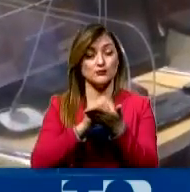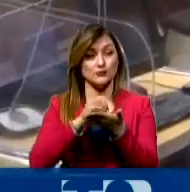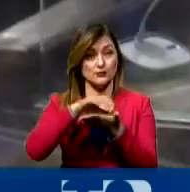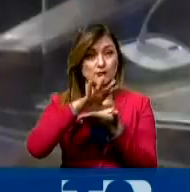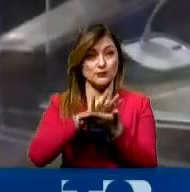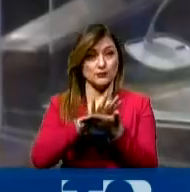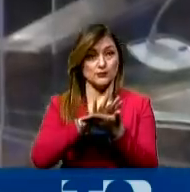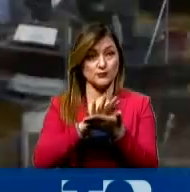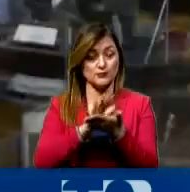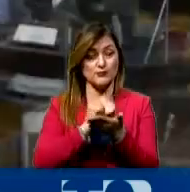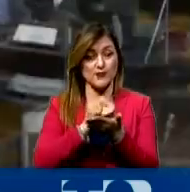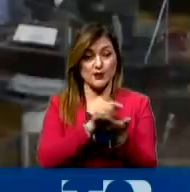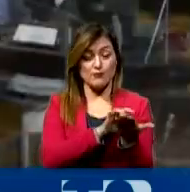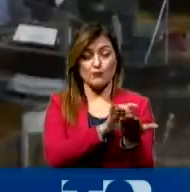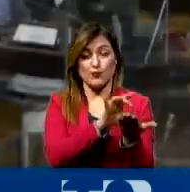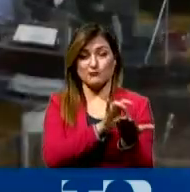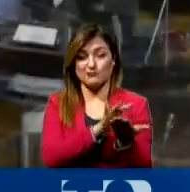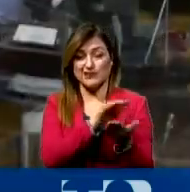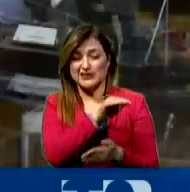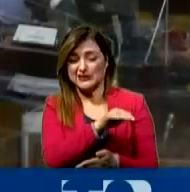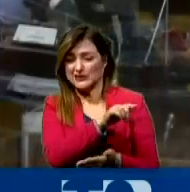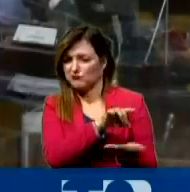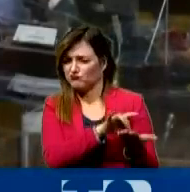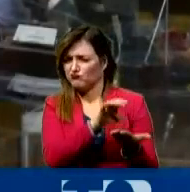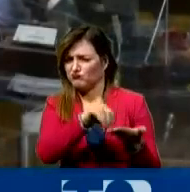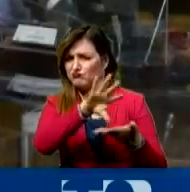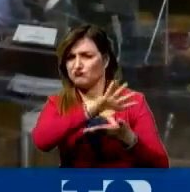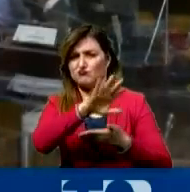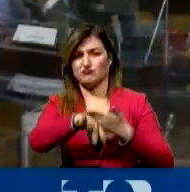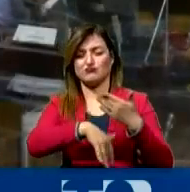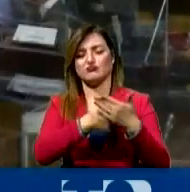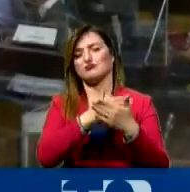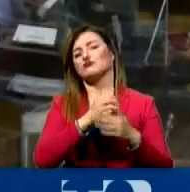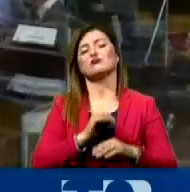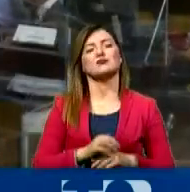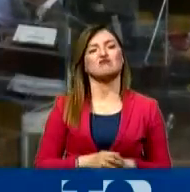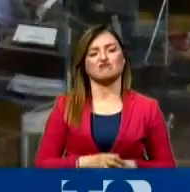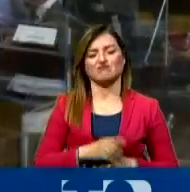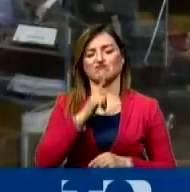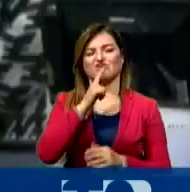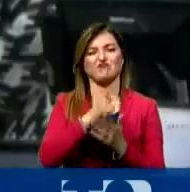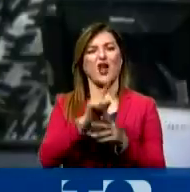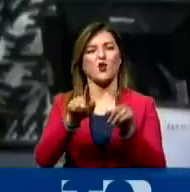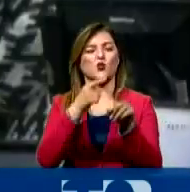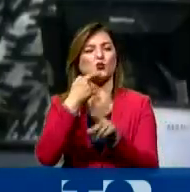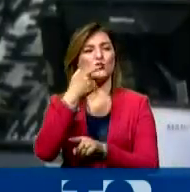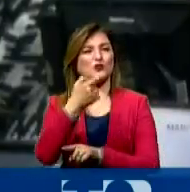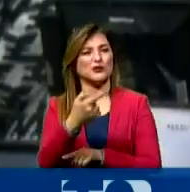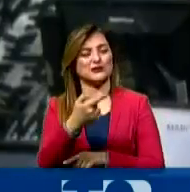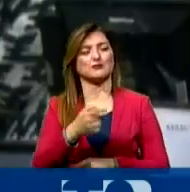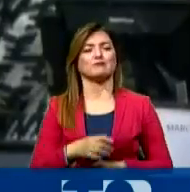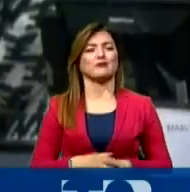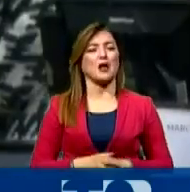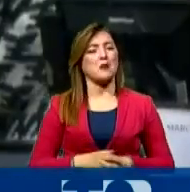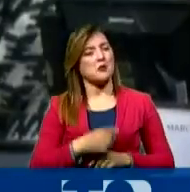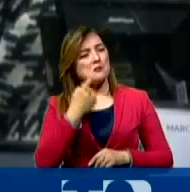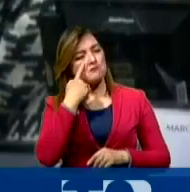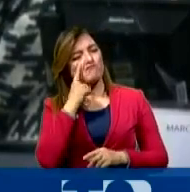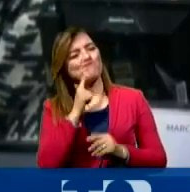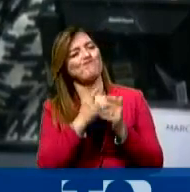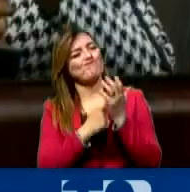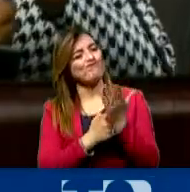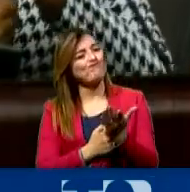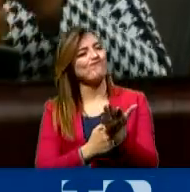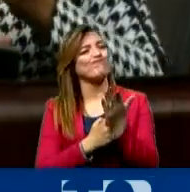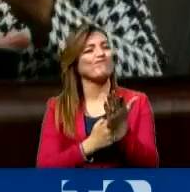cruzada. Pero Liz, no perdamos de vista que hay que mirar un poquito más allá de la curva. Y seguramente en el